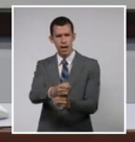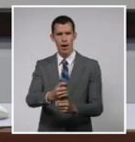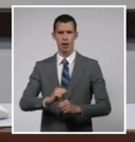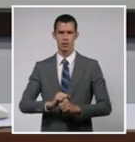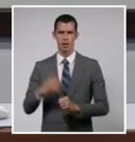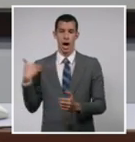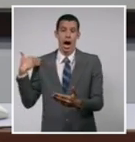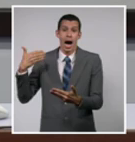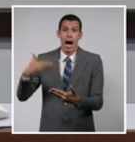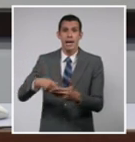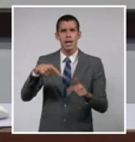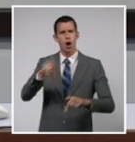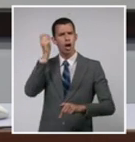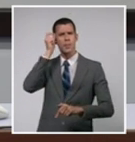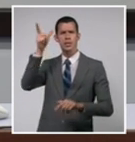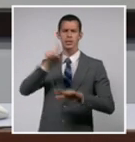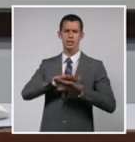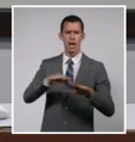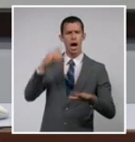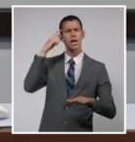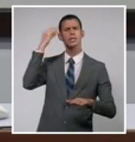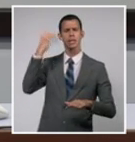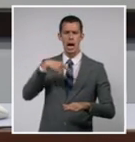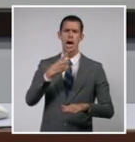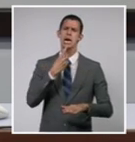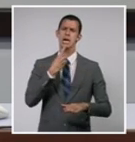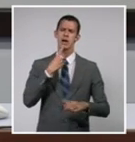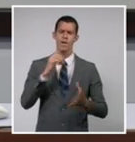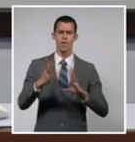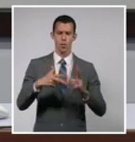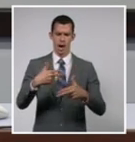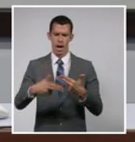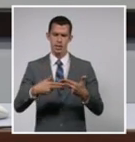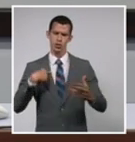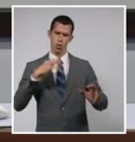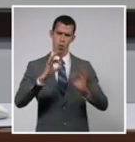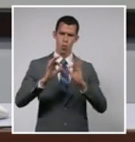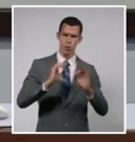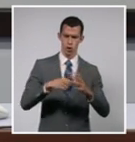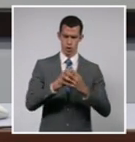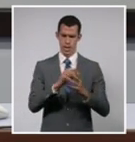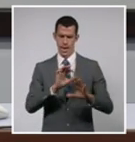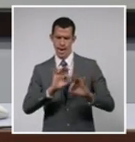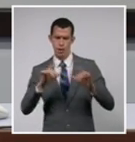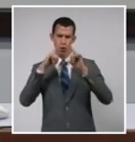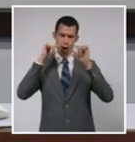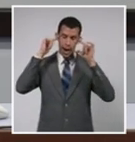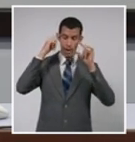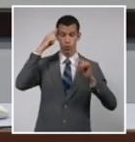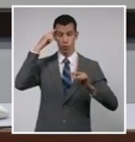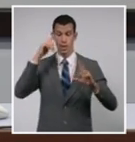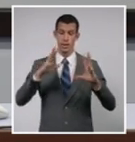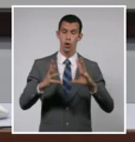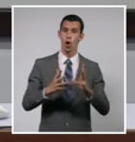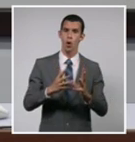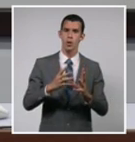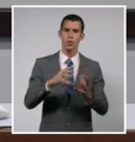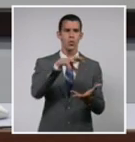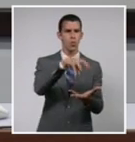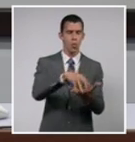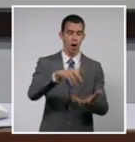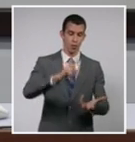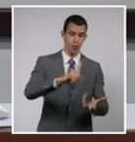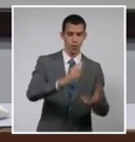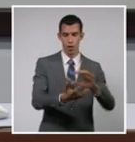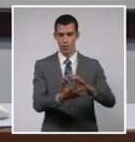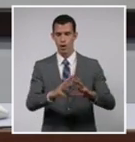como experiencia, todo lo que hemos ganado también como resultados en el enfrentamiento a la pandemia, y convertirlo en parte